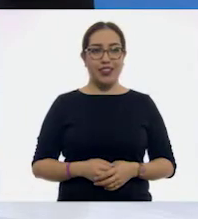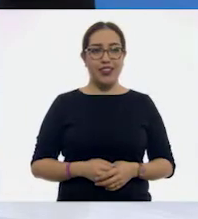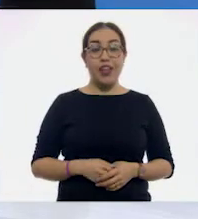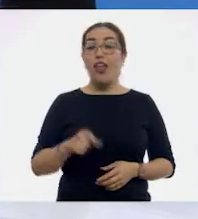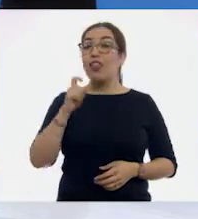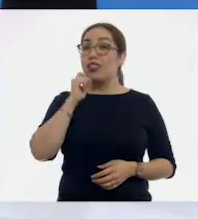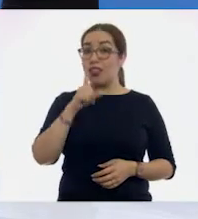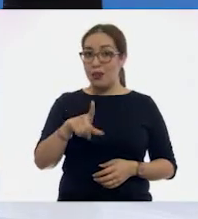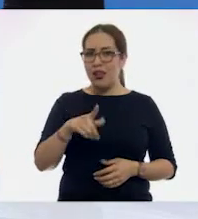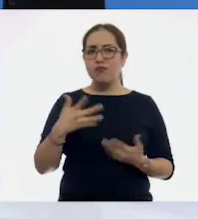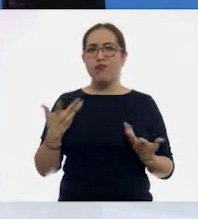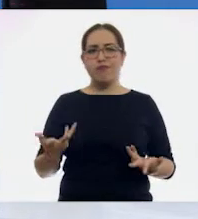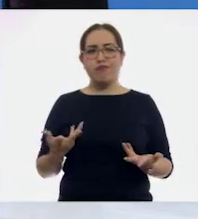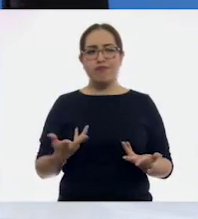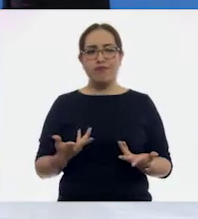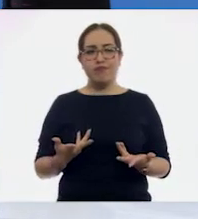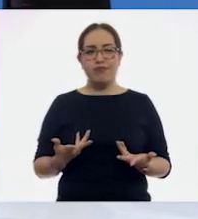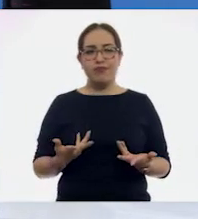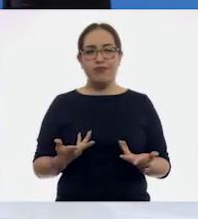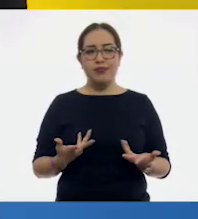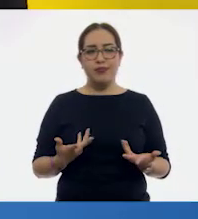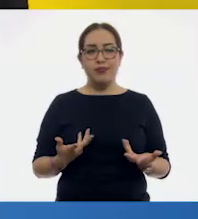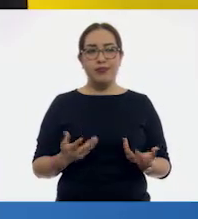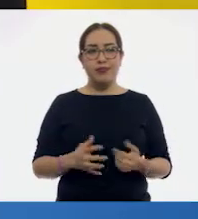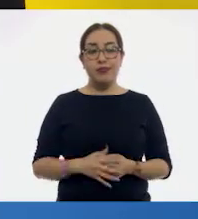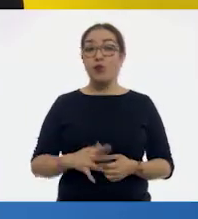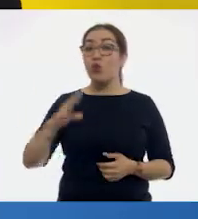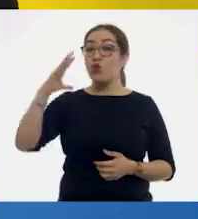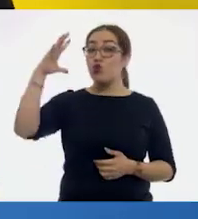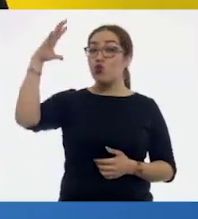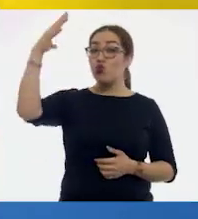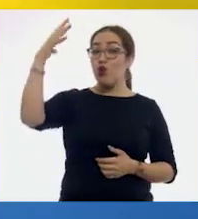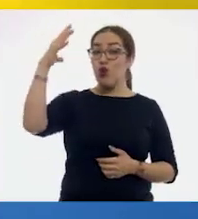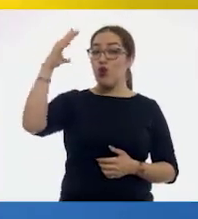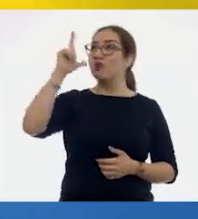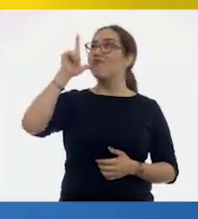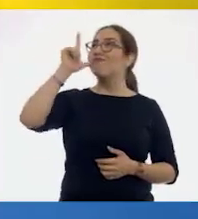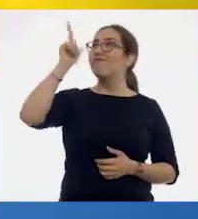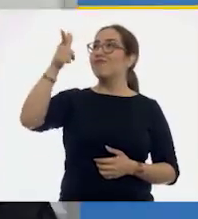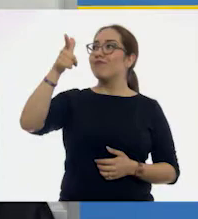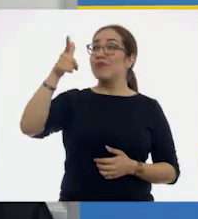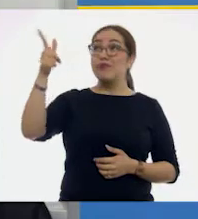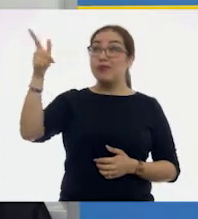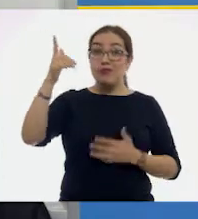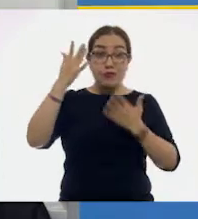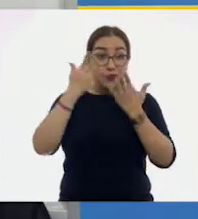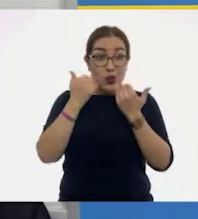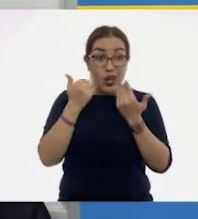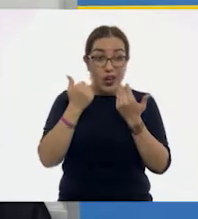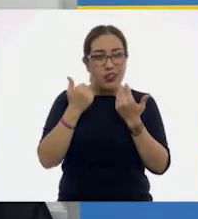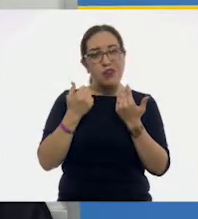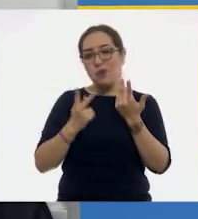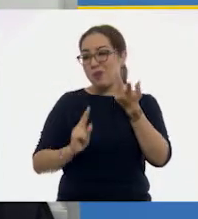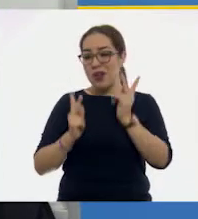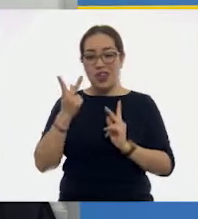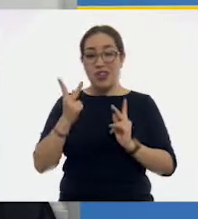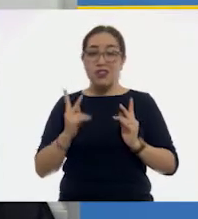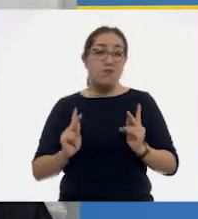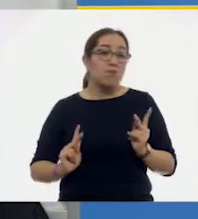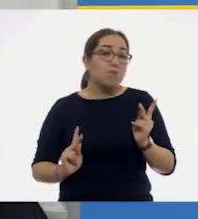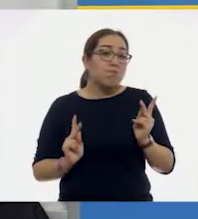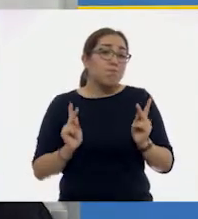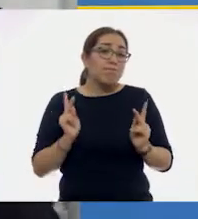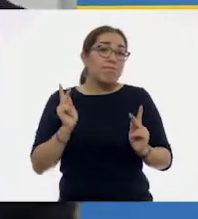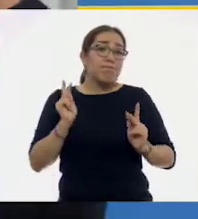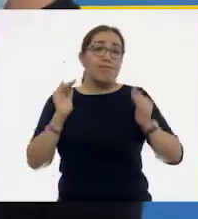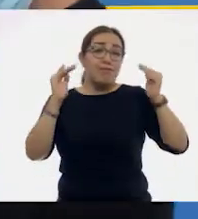Tenemos también a la luz del sol. Sin la luz del sol, las plantas no crecerían. Serían, exacto. Y entonces